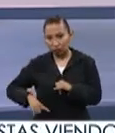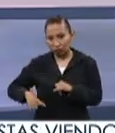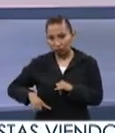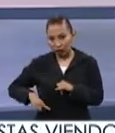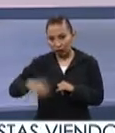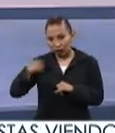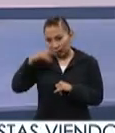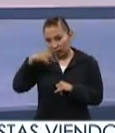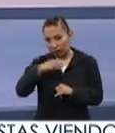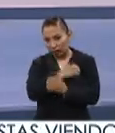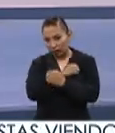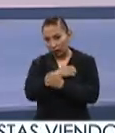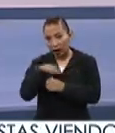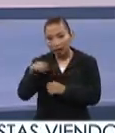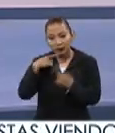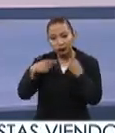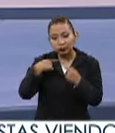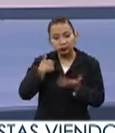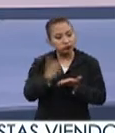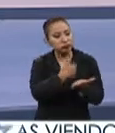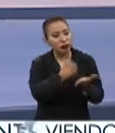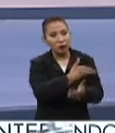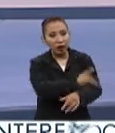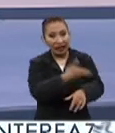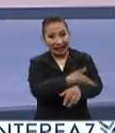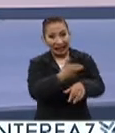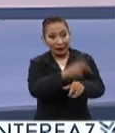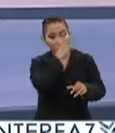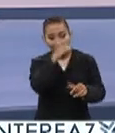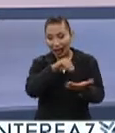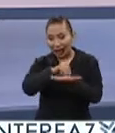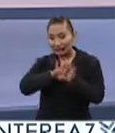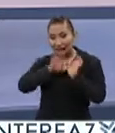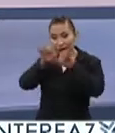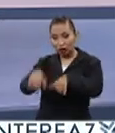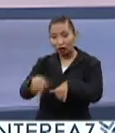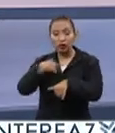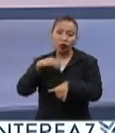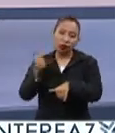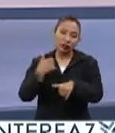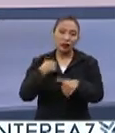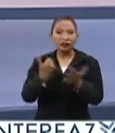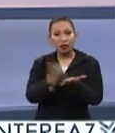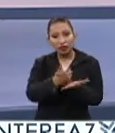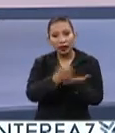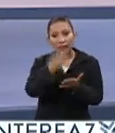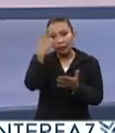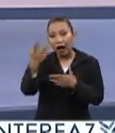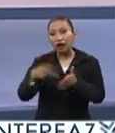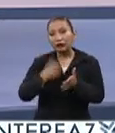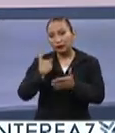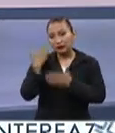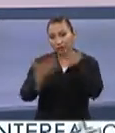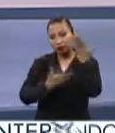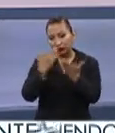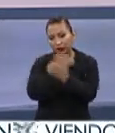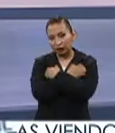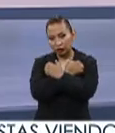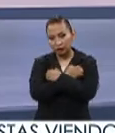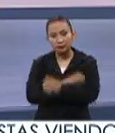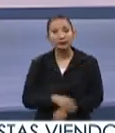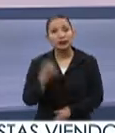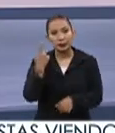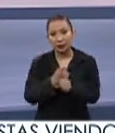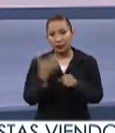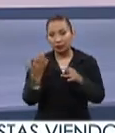están ofreciendo su apoyo, simplificando los trámites de inscripción, entre otras medidas para reinsertarlos al sistema educativo. Esta